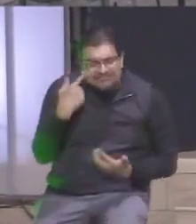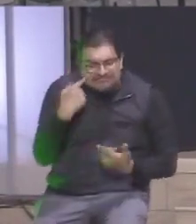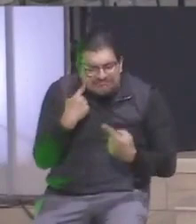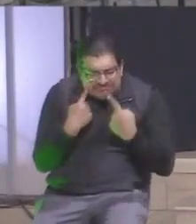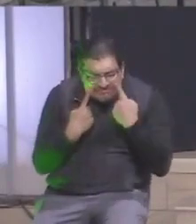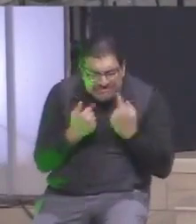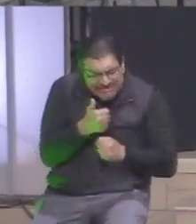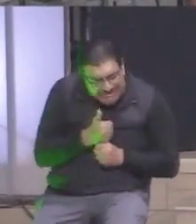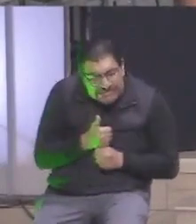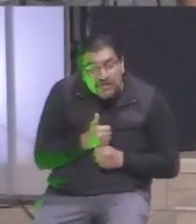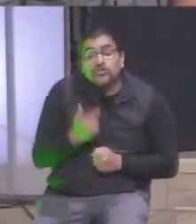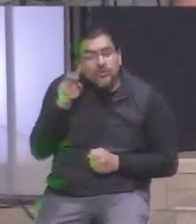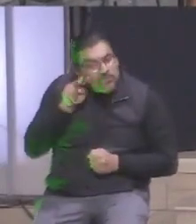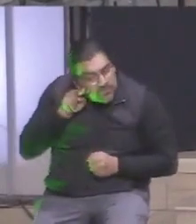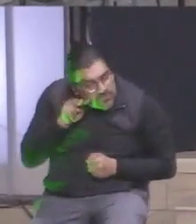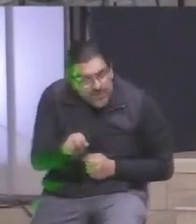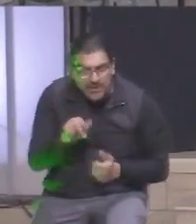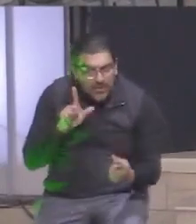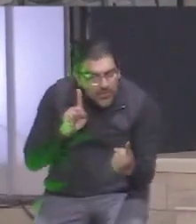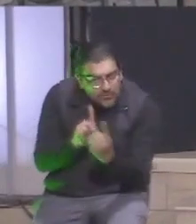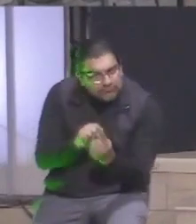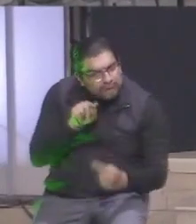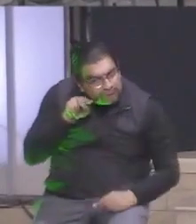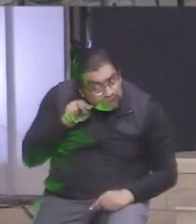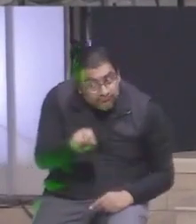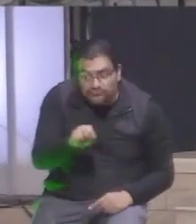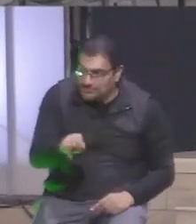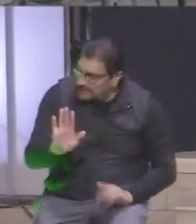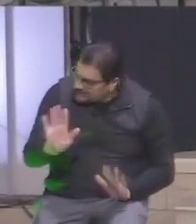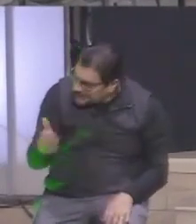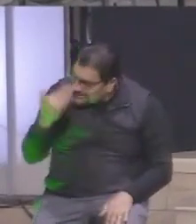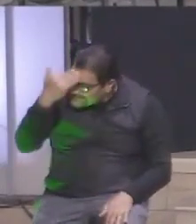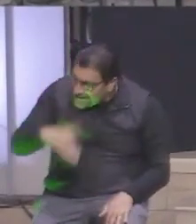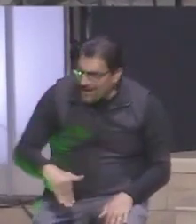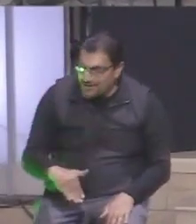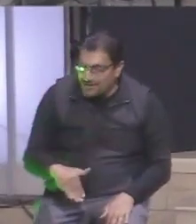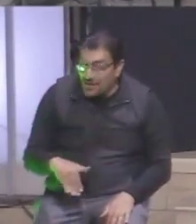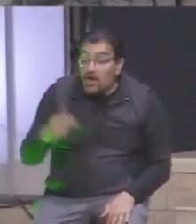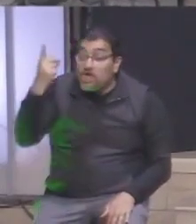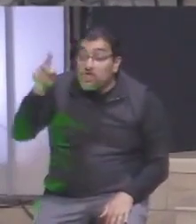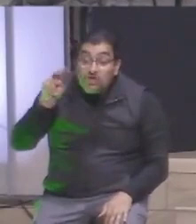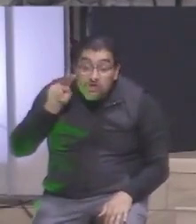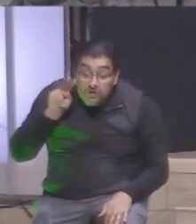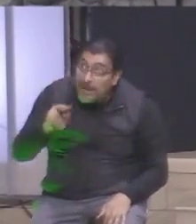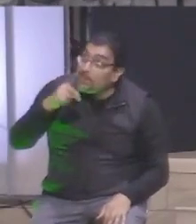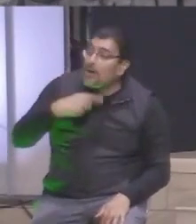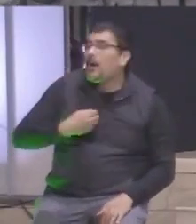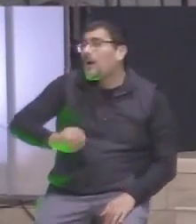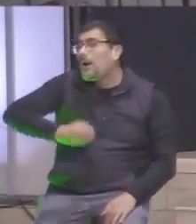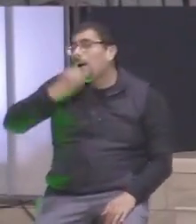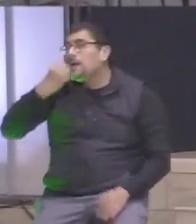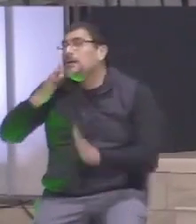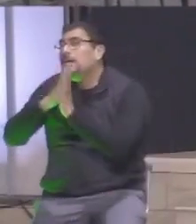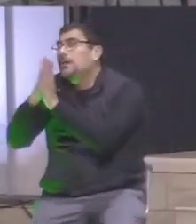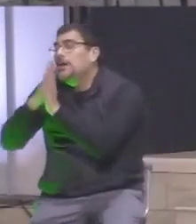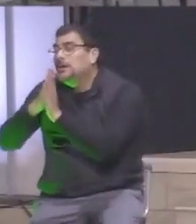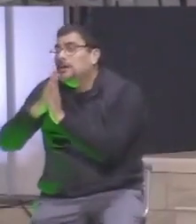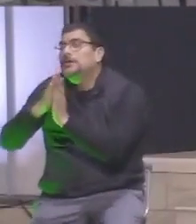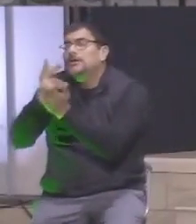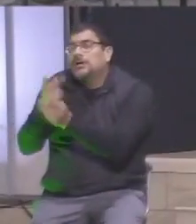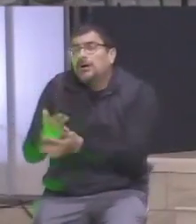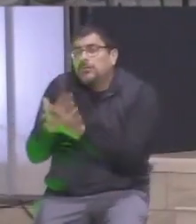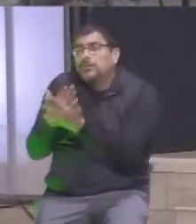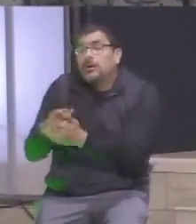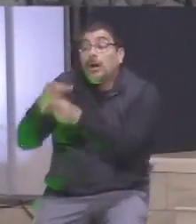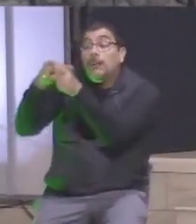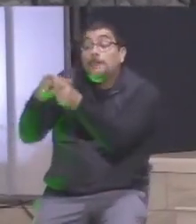tus ojos punto importante se inclinó a mí y oyó mi clamor Pero antes el